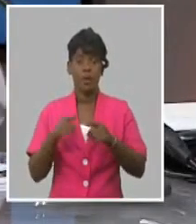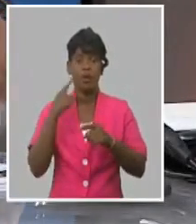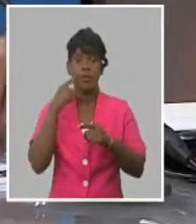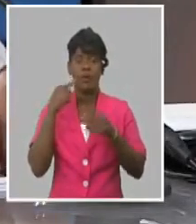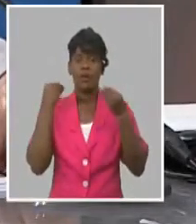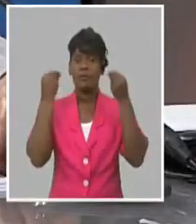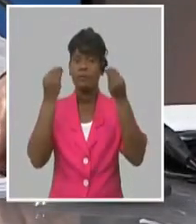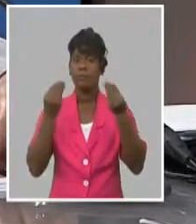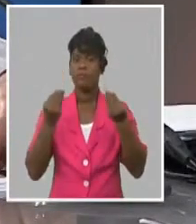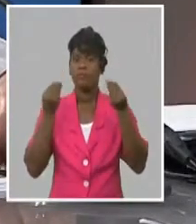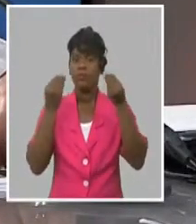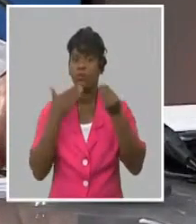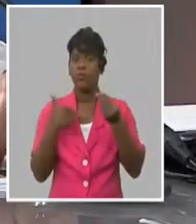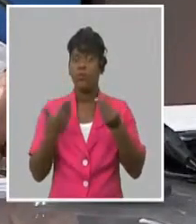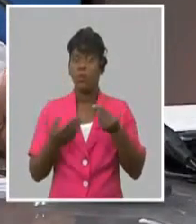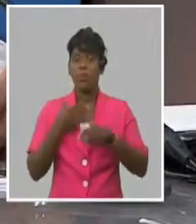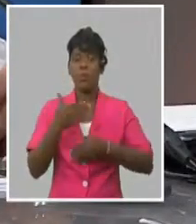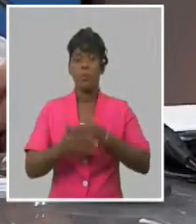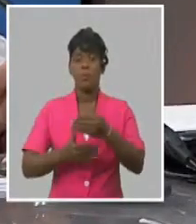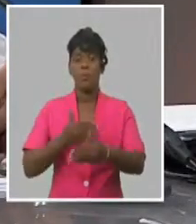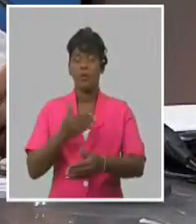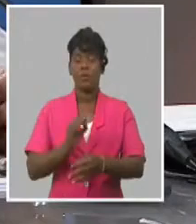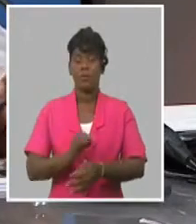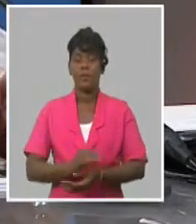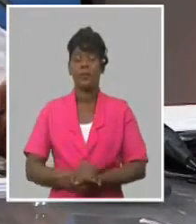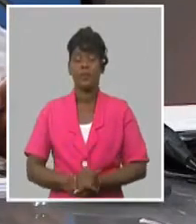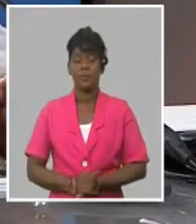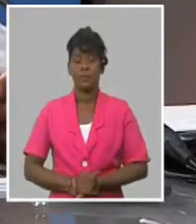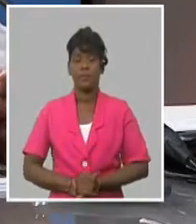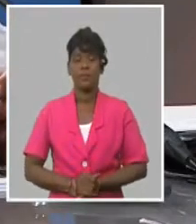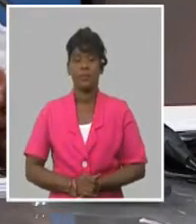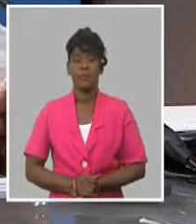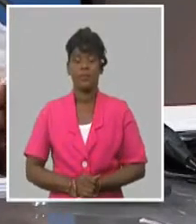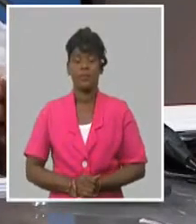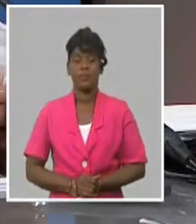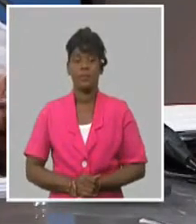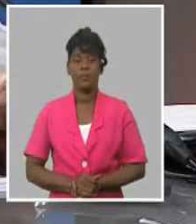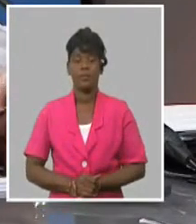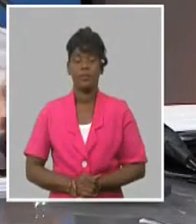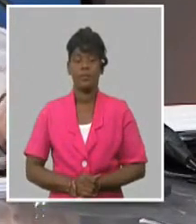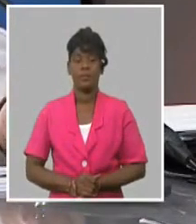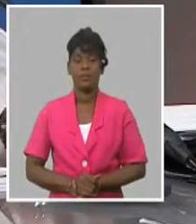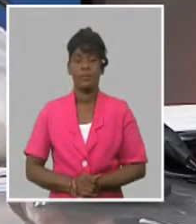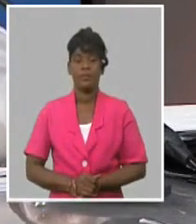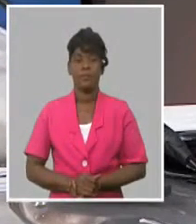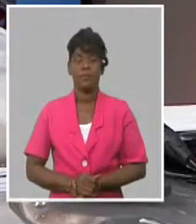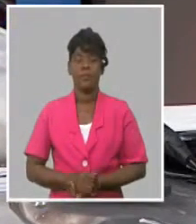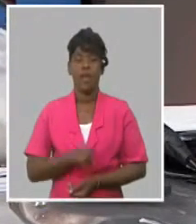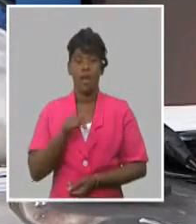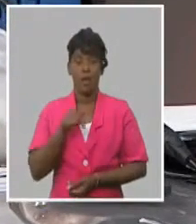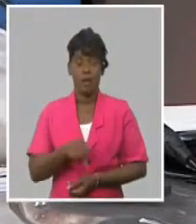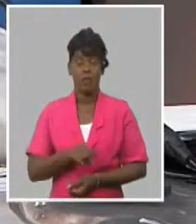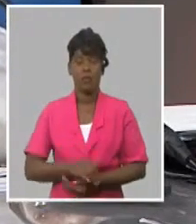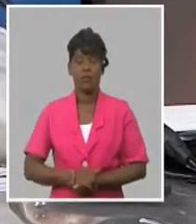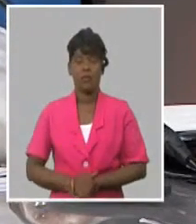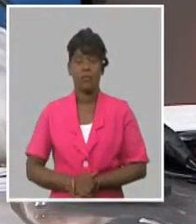en todo este proceso. Ahora, en el punto de partida, primero,